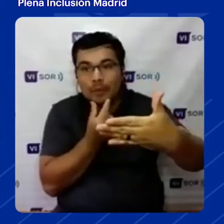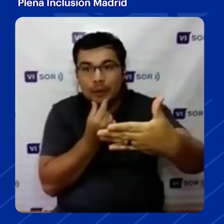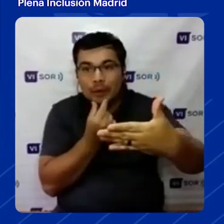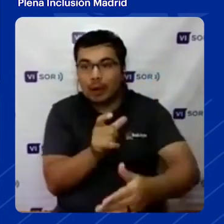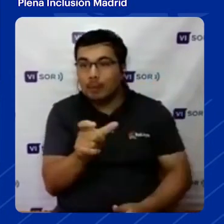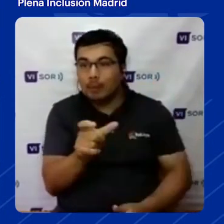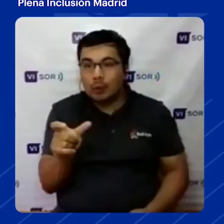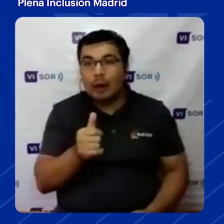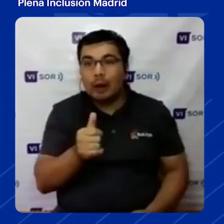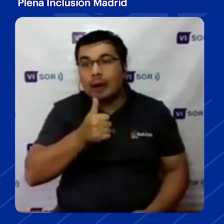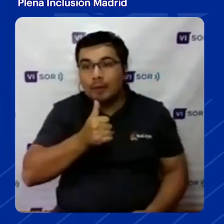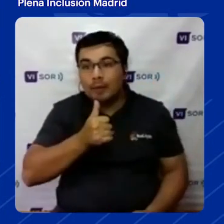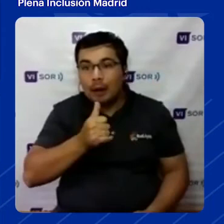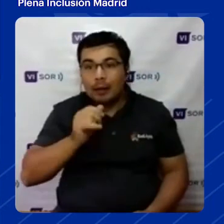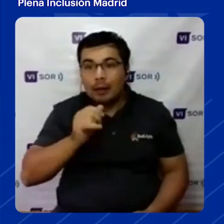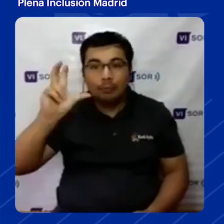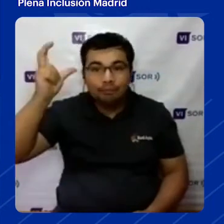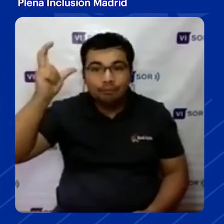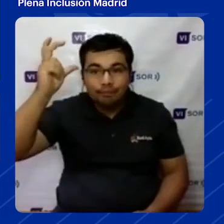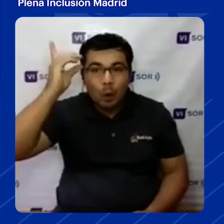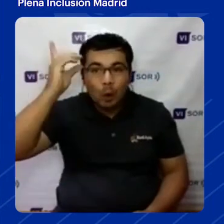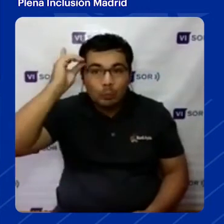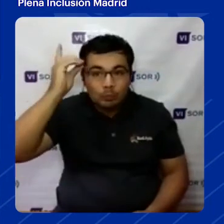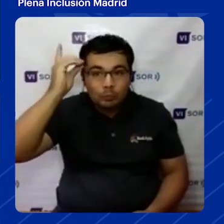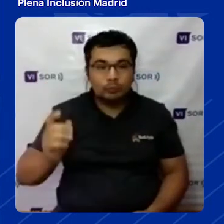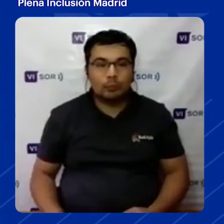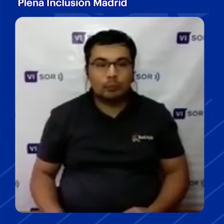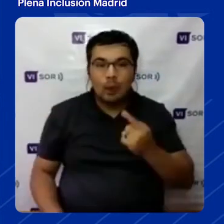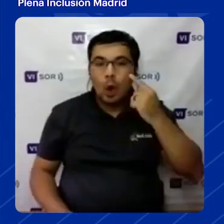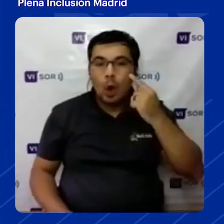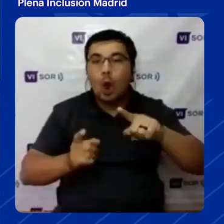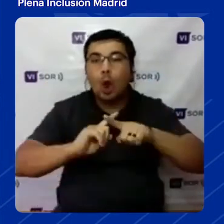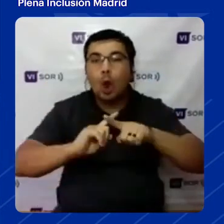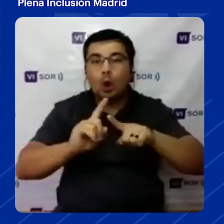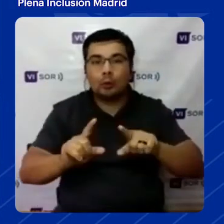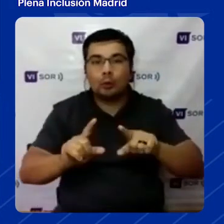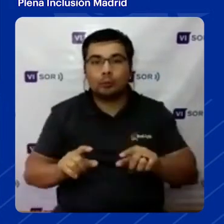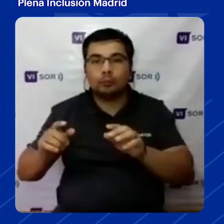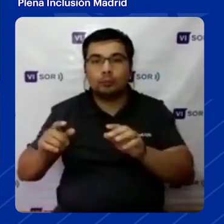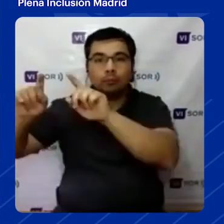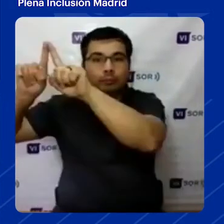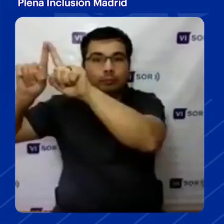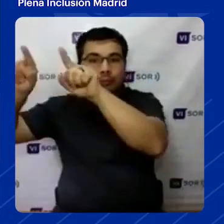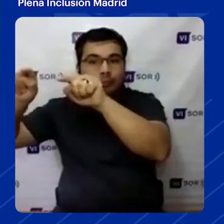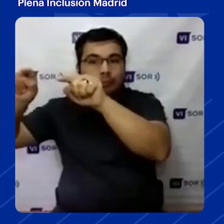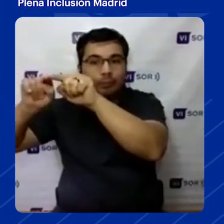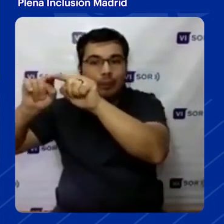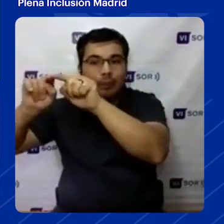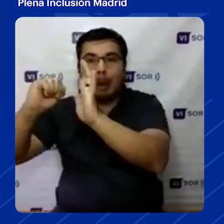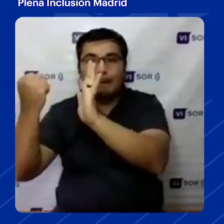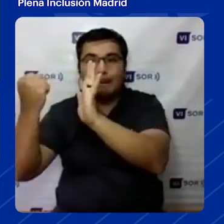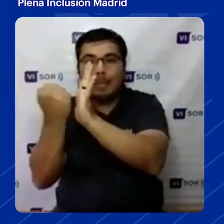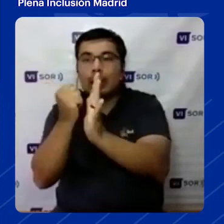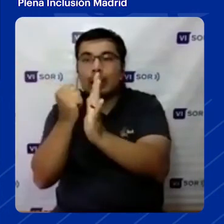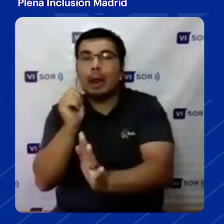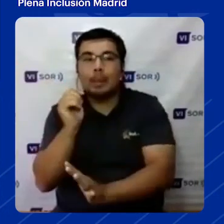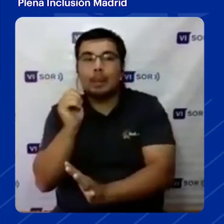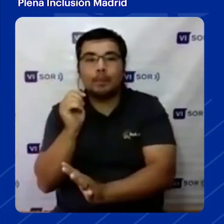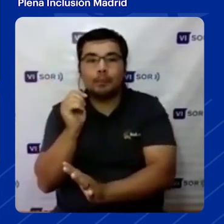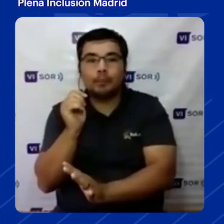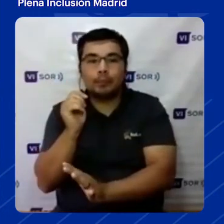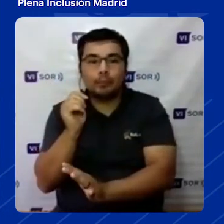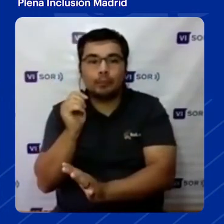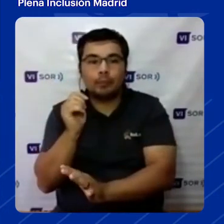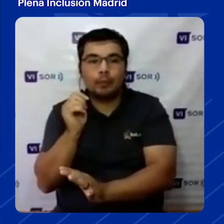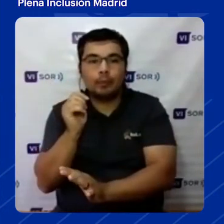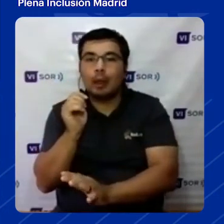hemos enmarcado algunos elementos como ese icono en la parte superior con una marca de color que identifica el capítulo, o